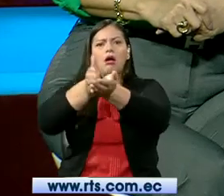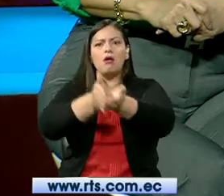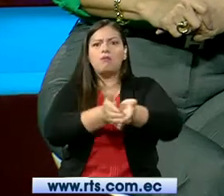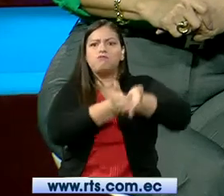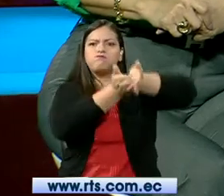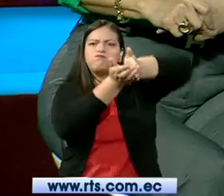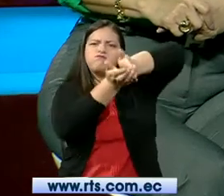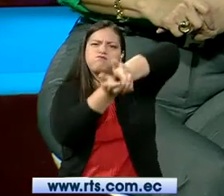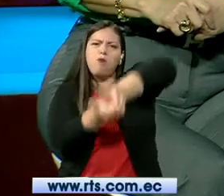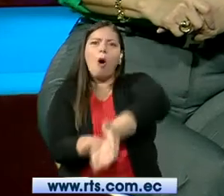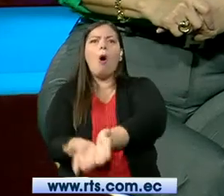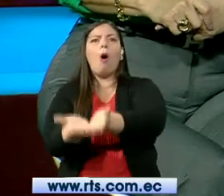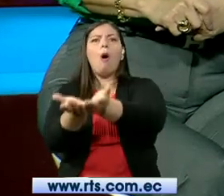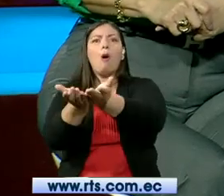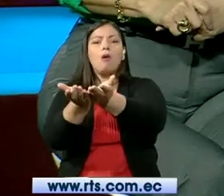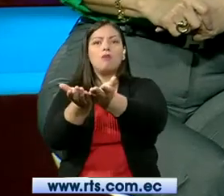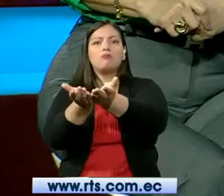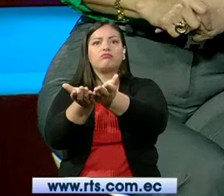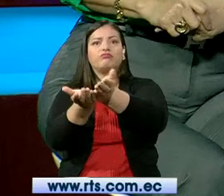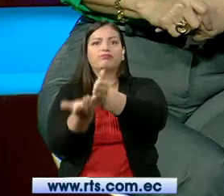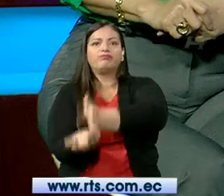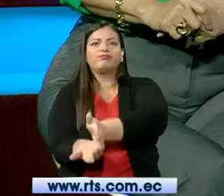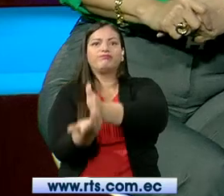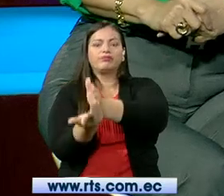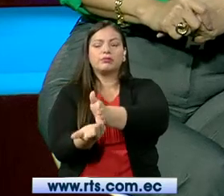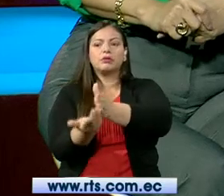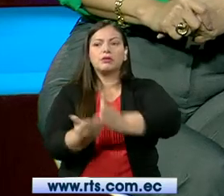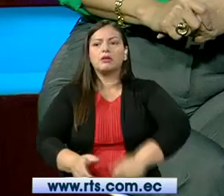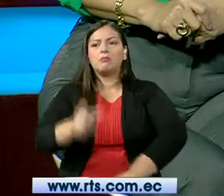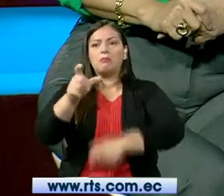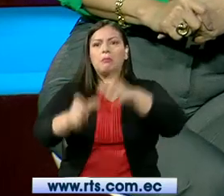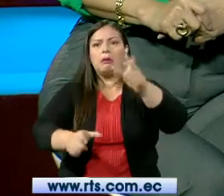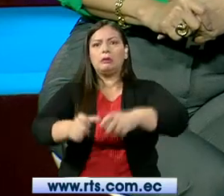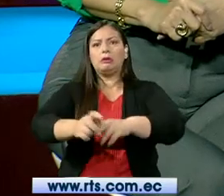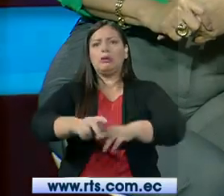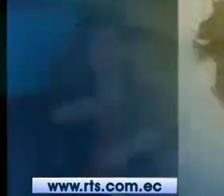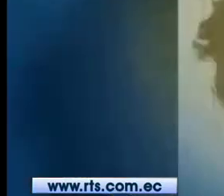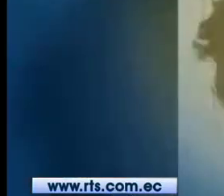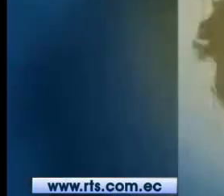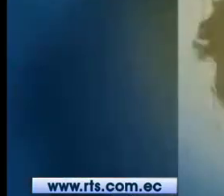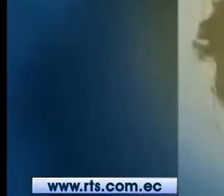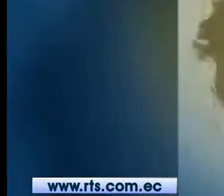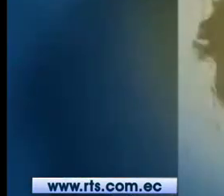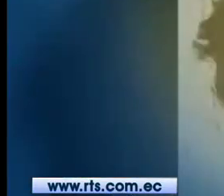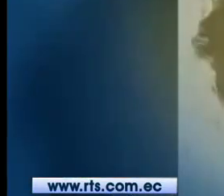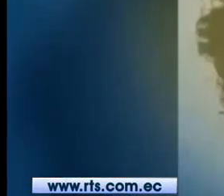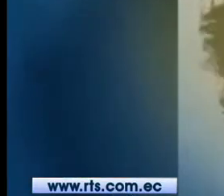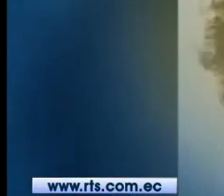Caraguay. Uno de los tripulantes aún permanece desaparecido.